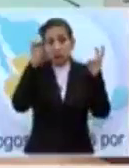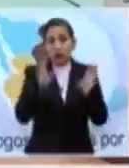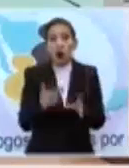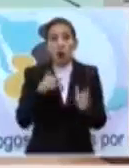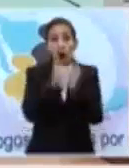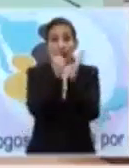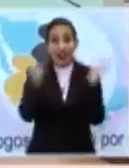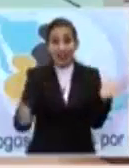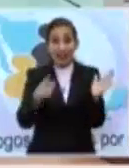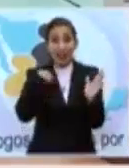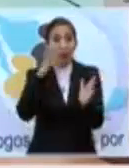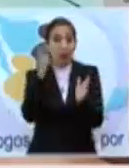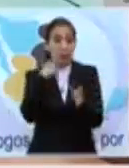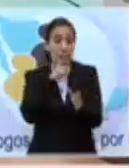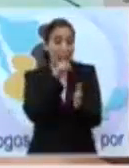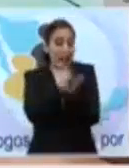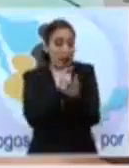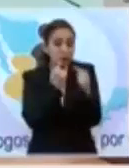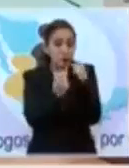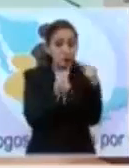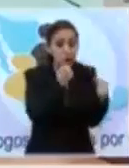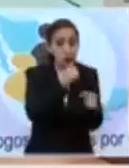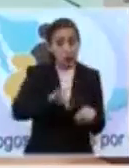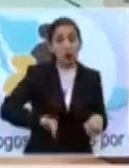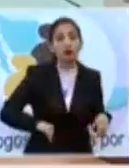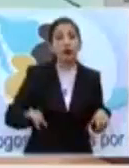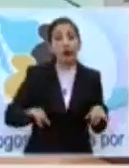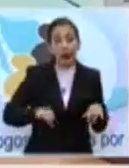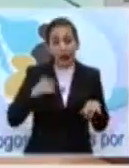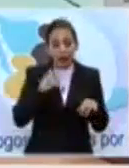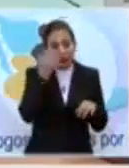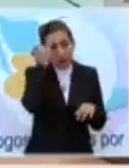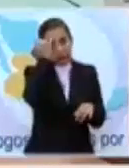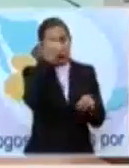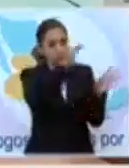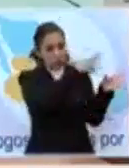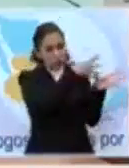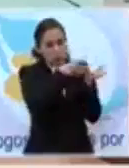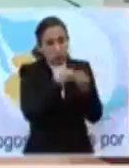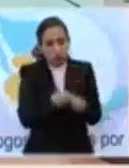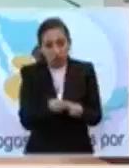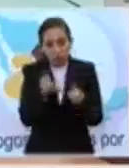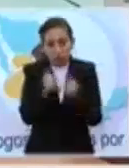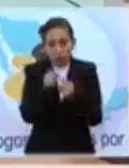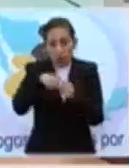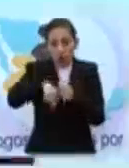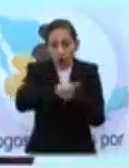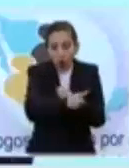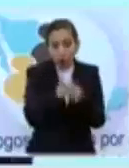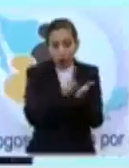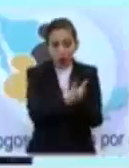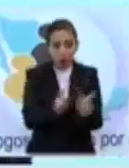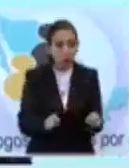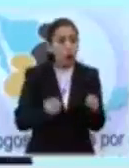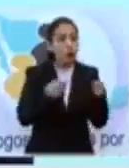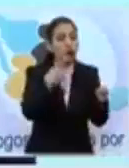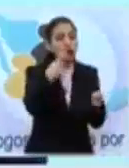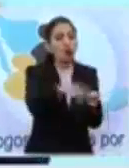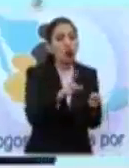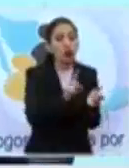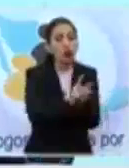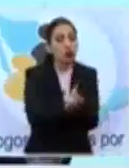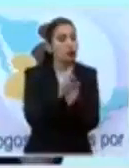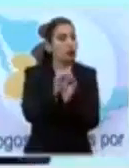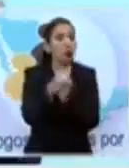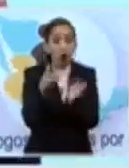agenda legislativa, puede ser de mucho interés el retomar la idea de cómo, mediante darle el derecho a la población, no